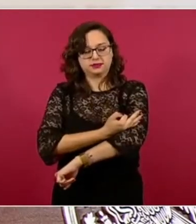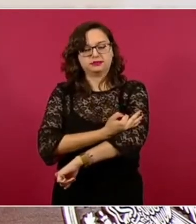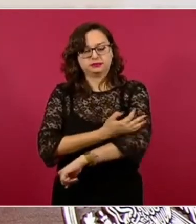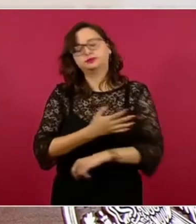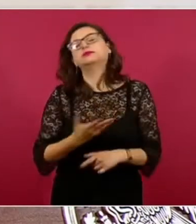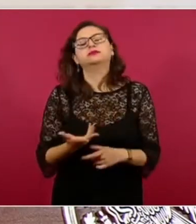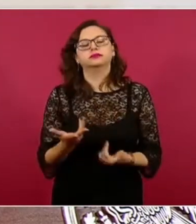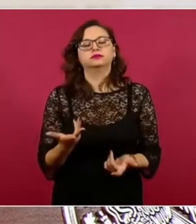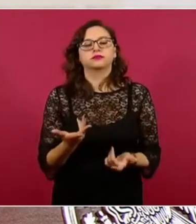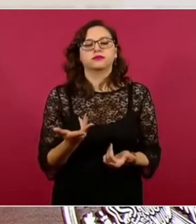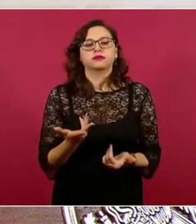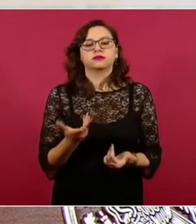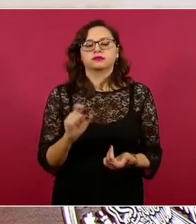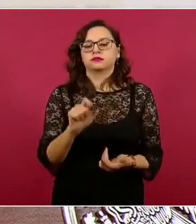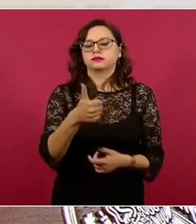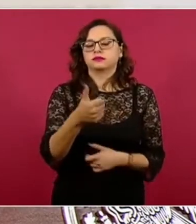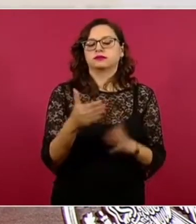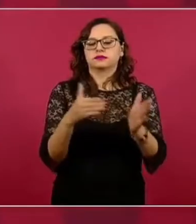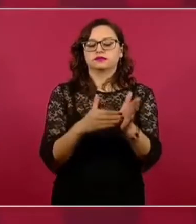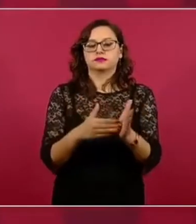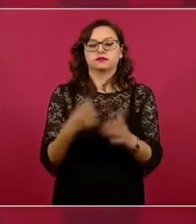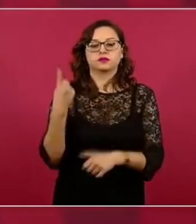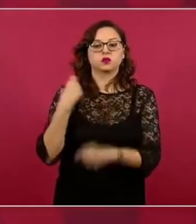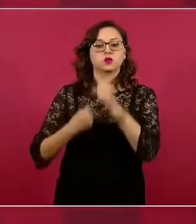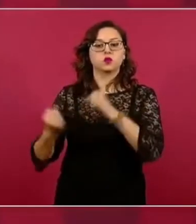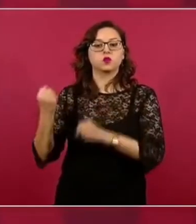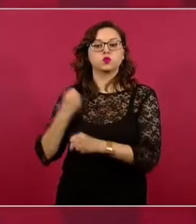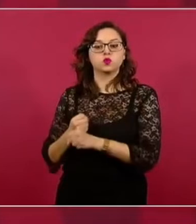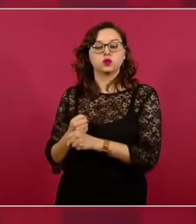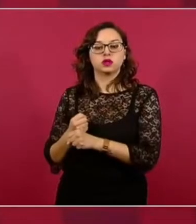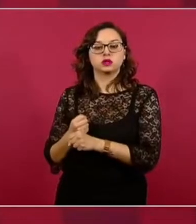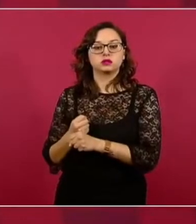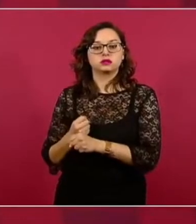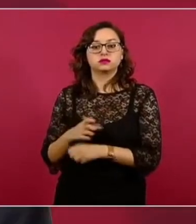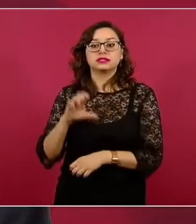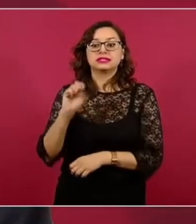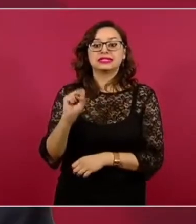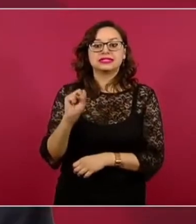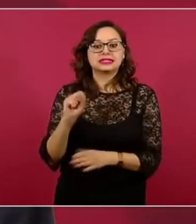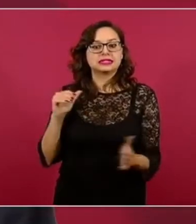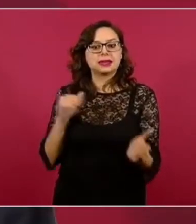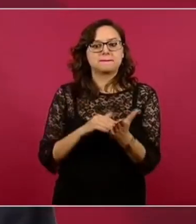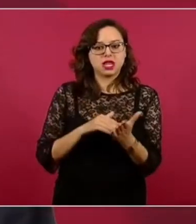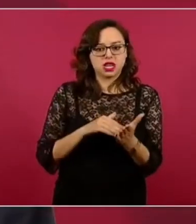El año pasado, solo la escuela nuestra fueron más de 60,000,